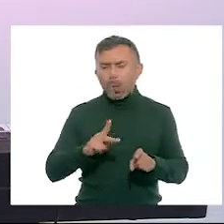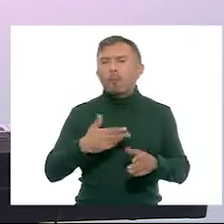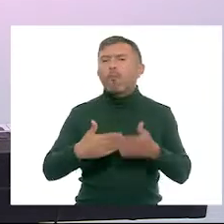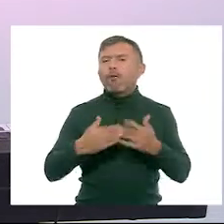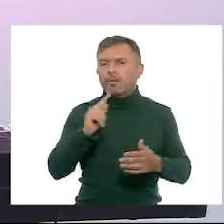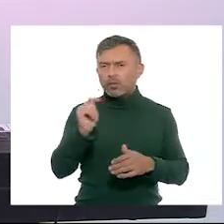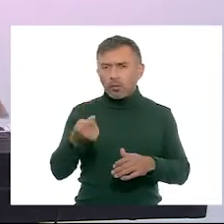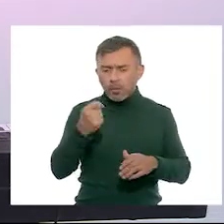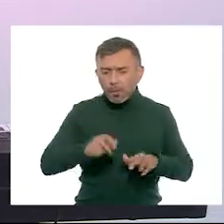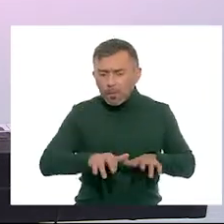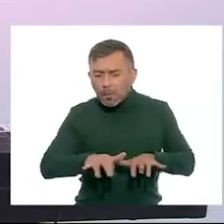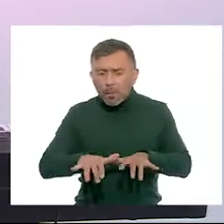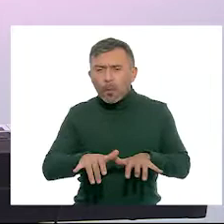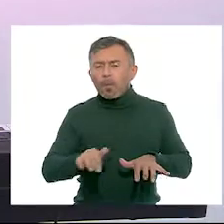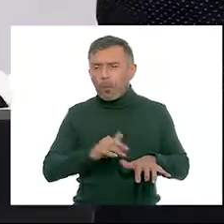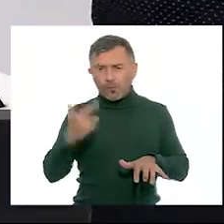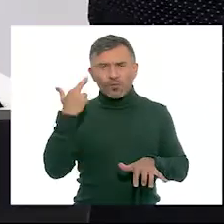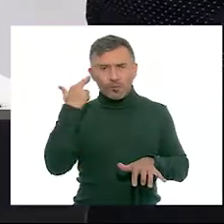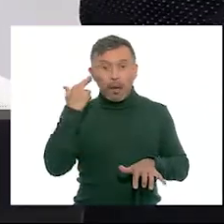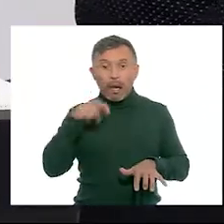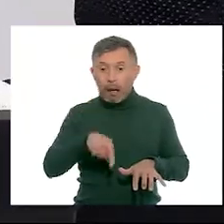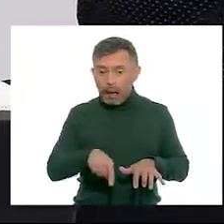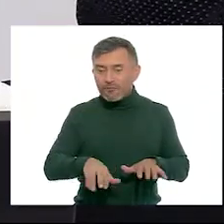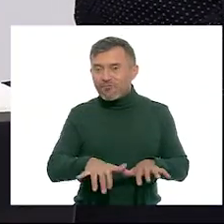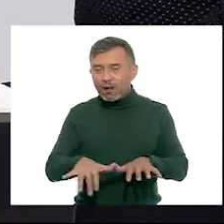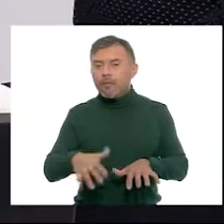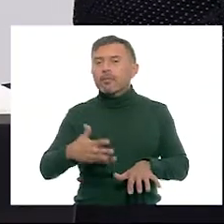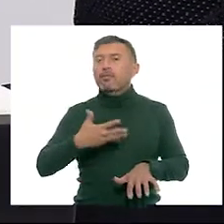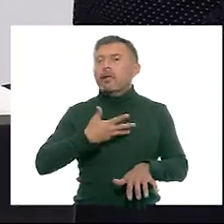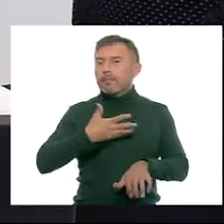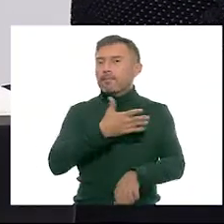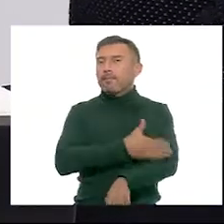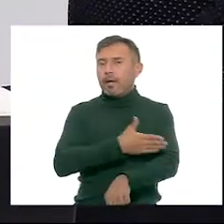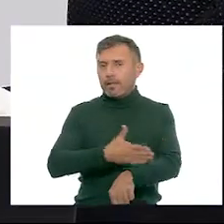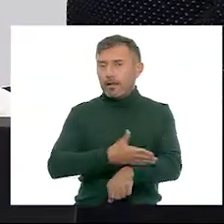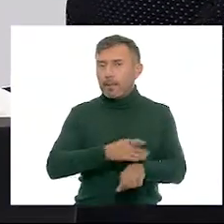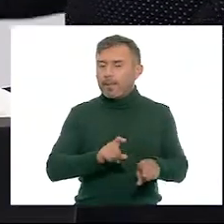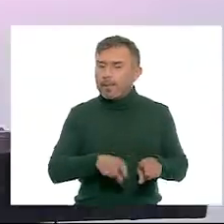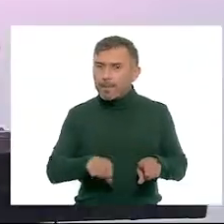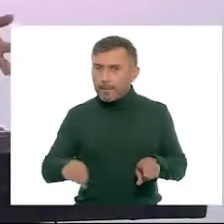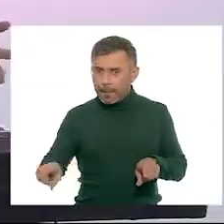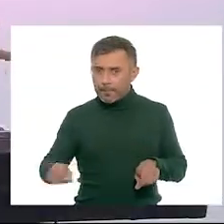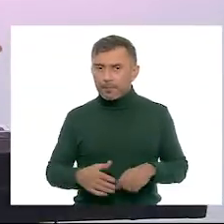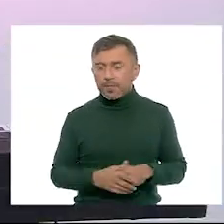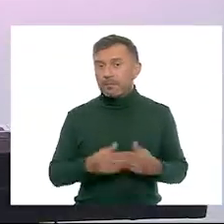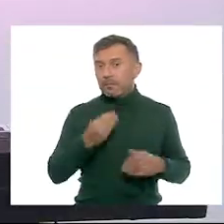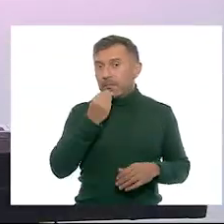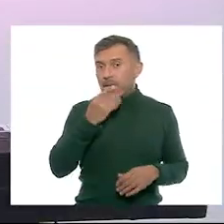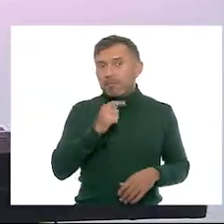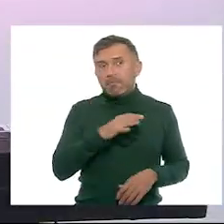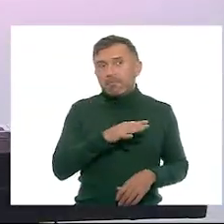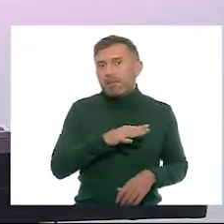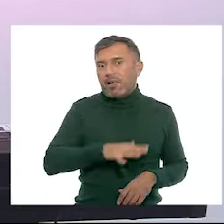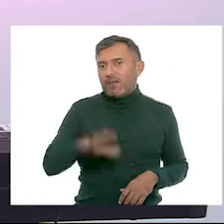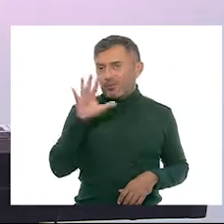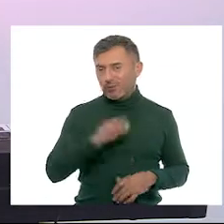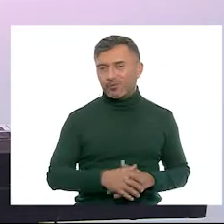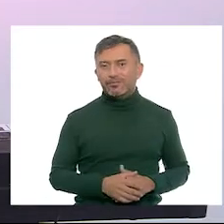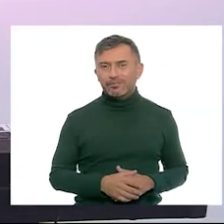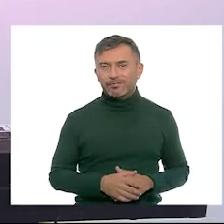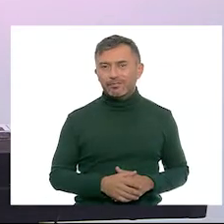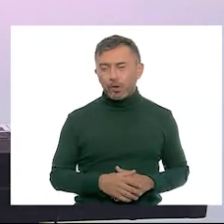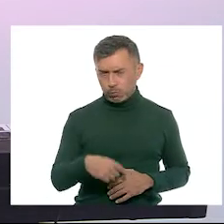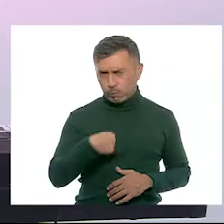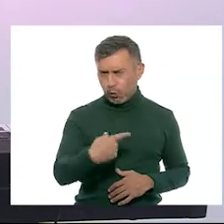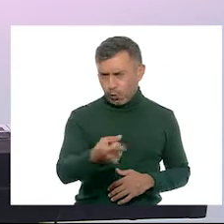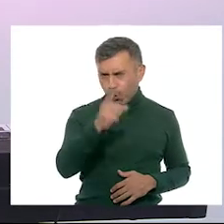teclas suenen. Pero este teclado en particular tiene teclas de madera. Es maravilloso. Les recomiendo que escuchen música